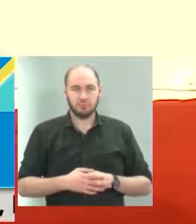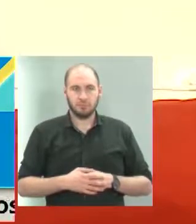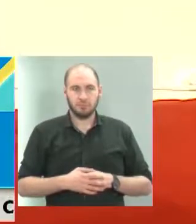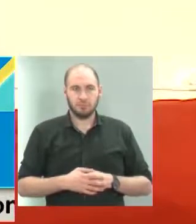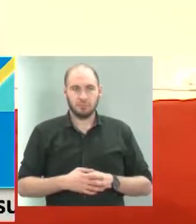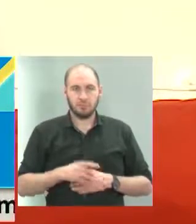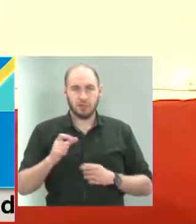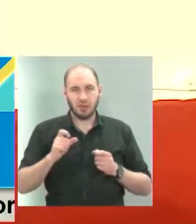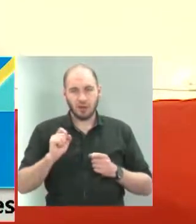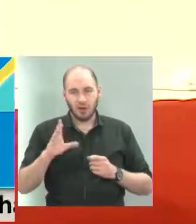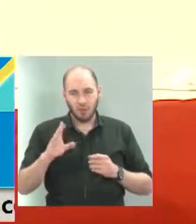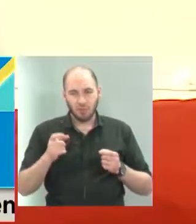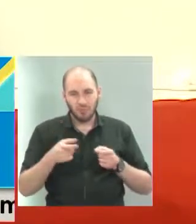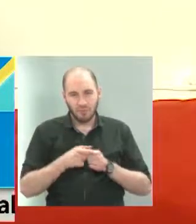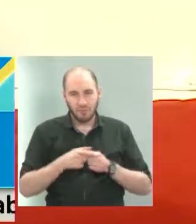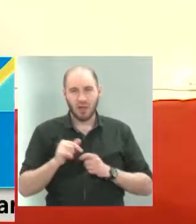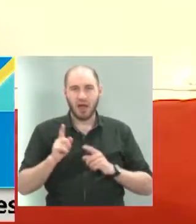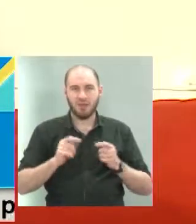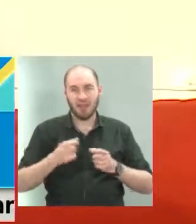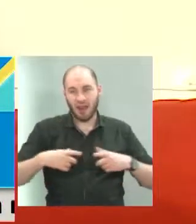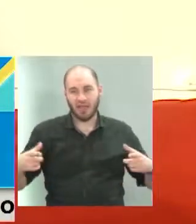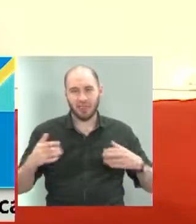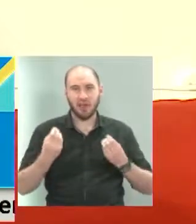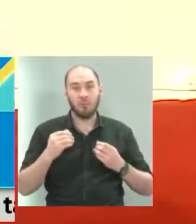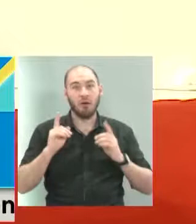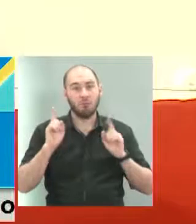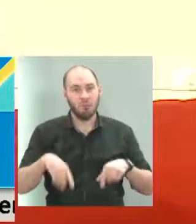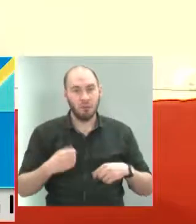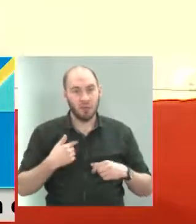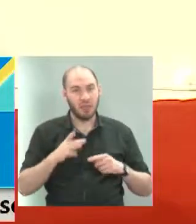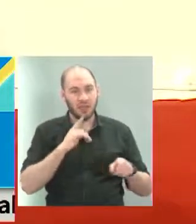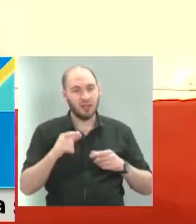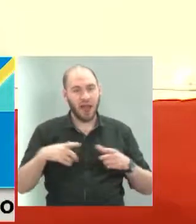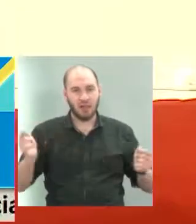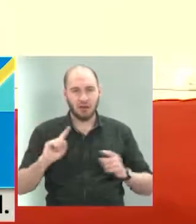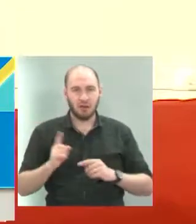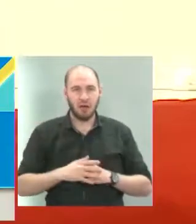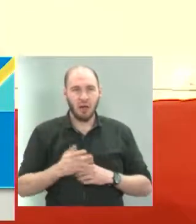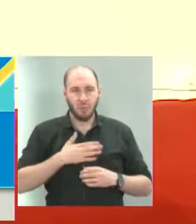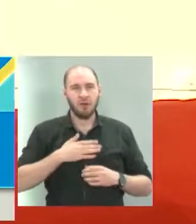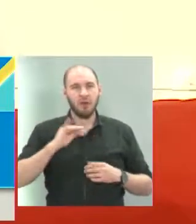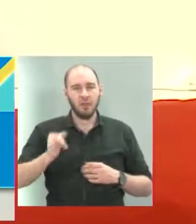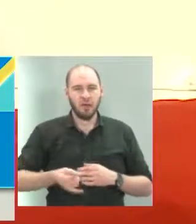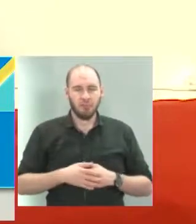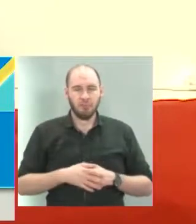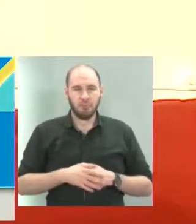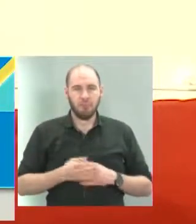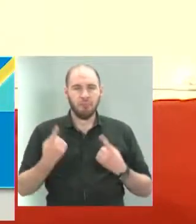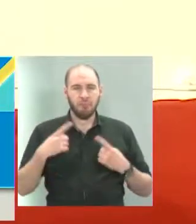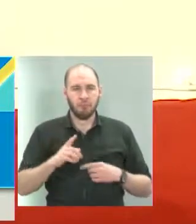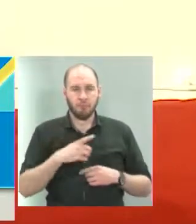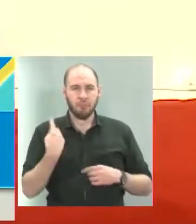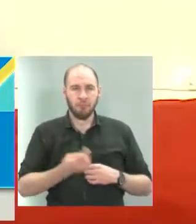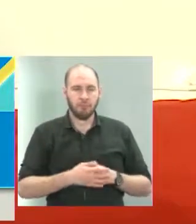Y es un club chiquito, por ahí no sé en los grandes cómo se puede hacer, porque no soy dirigente de un club grande, en el nuestro sí. Pero nosotros